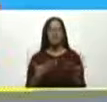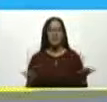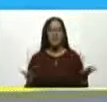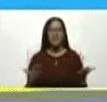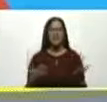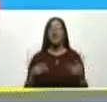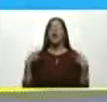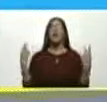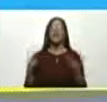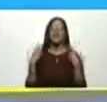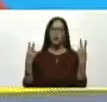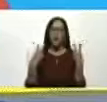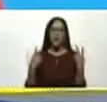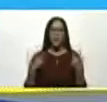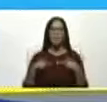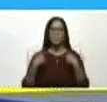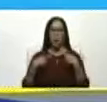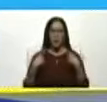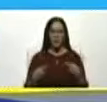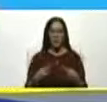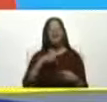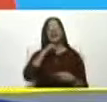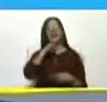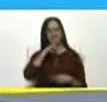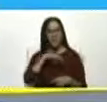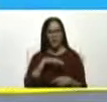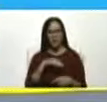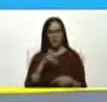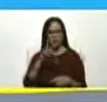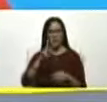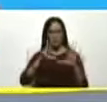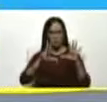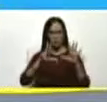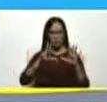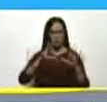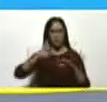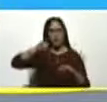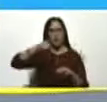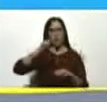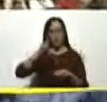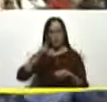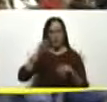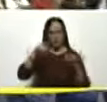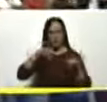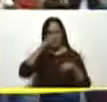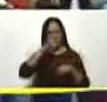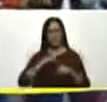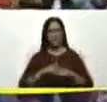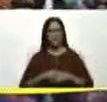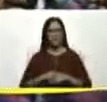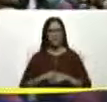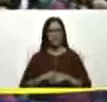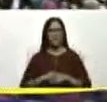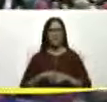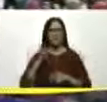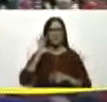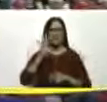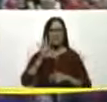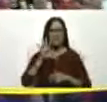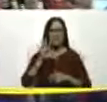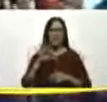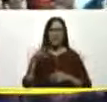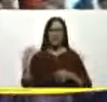gran victoria popular e histórica del 28 de julio de este año.